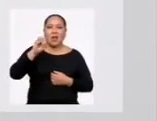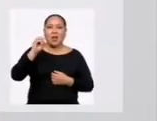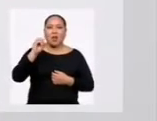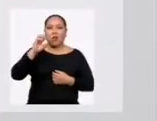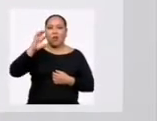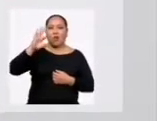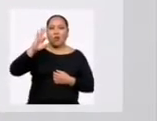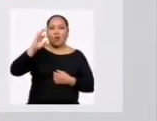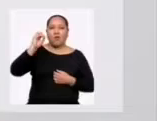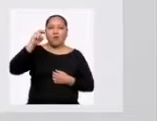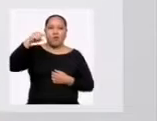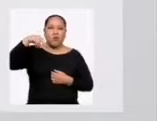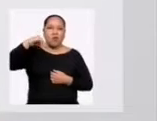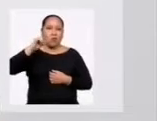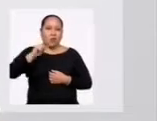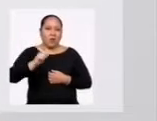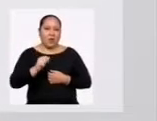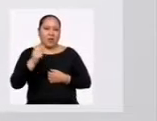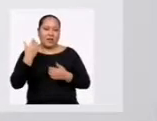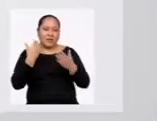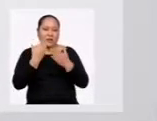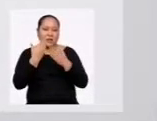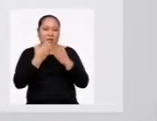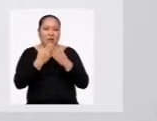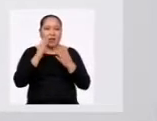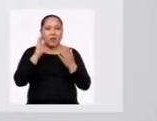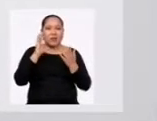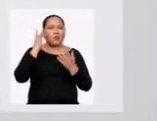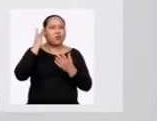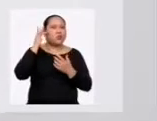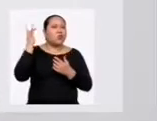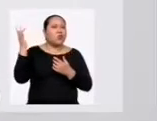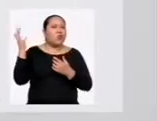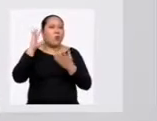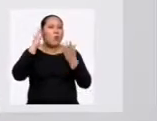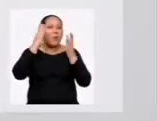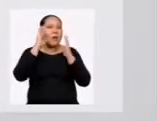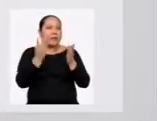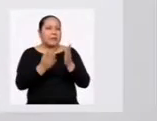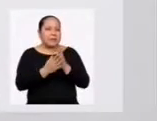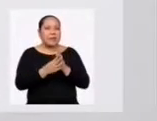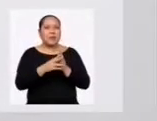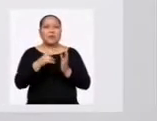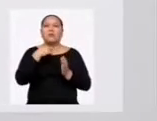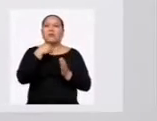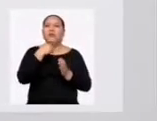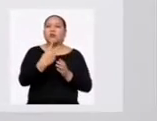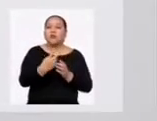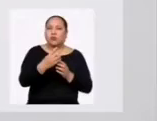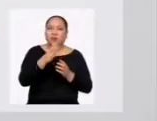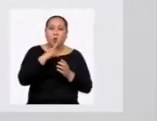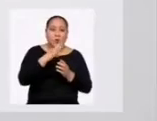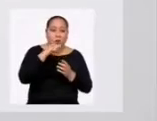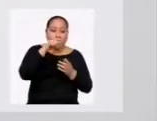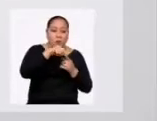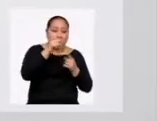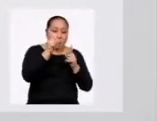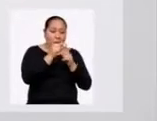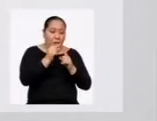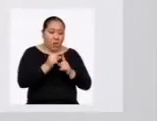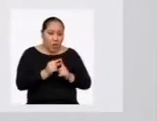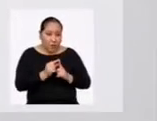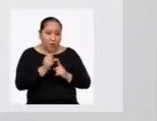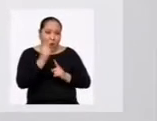el efecto sonoro producido por la cercanía de sonidos o sílabas que poseen igual pronunciación dentro de una o